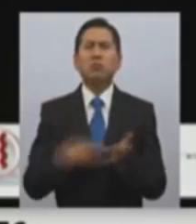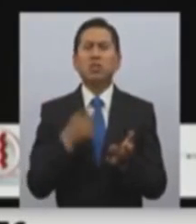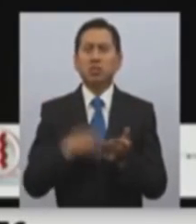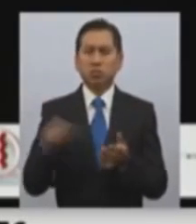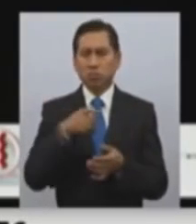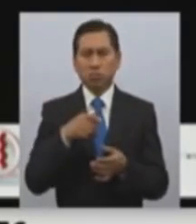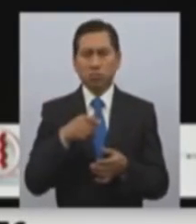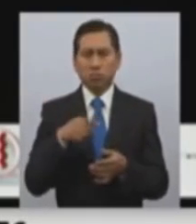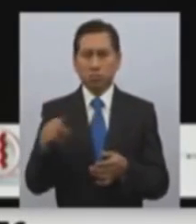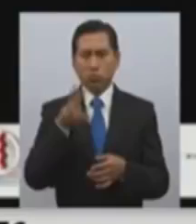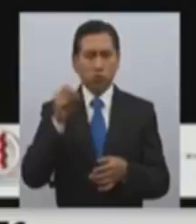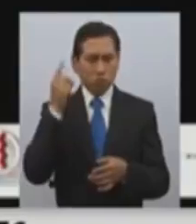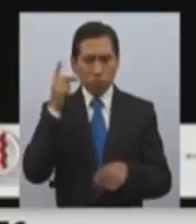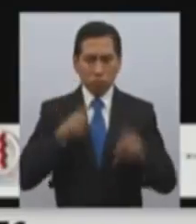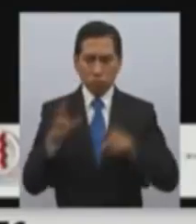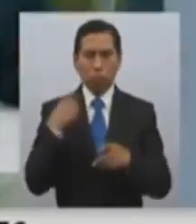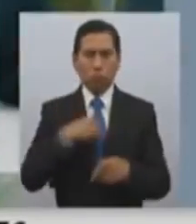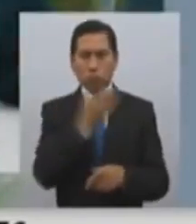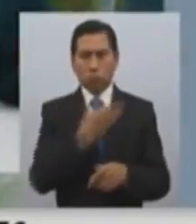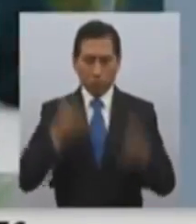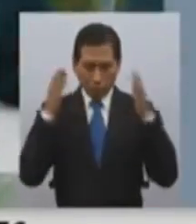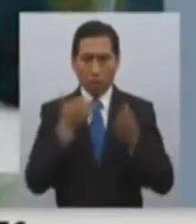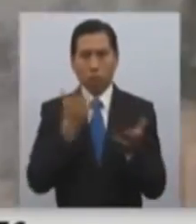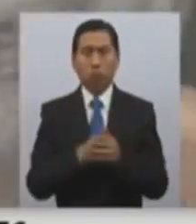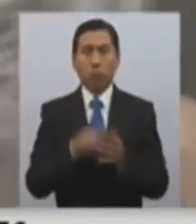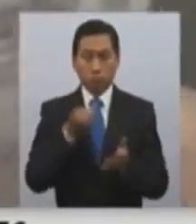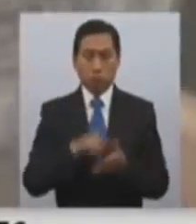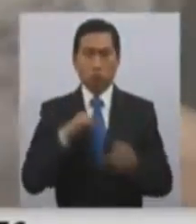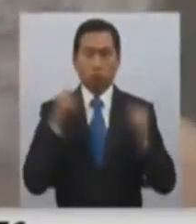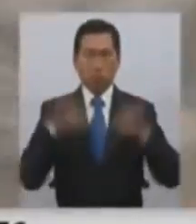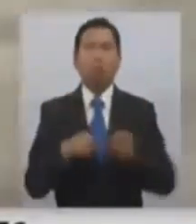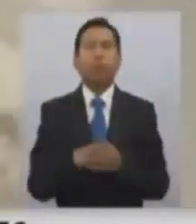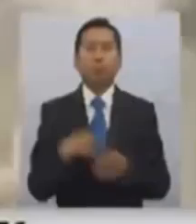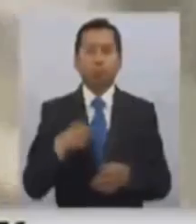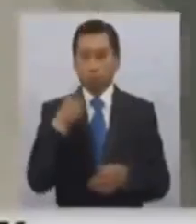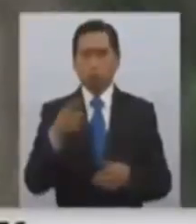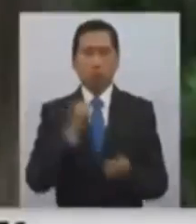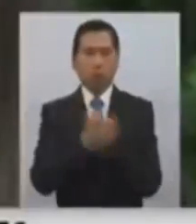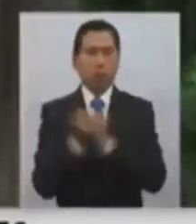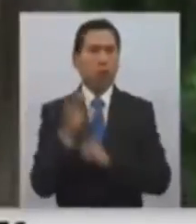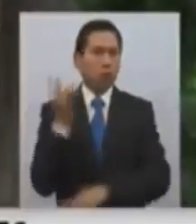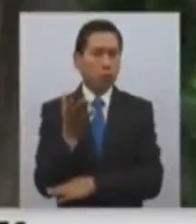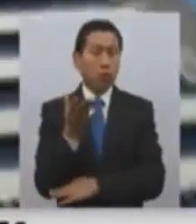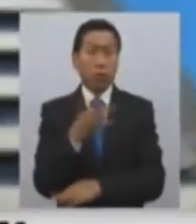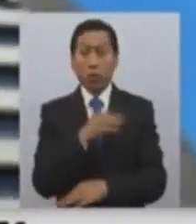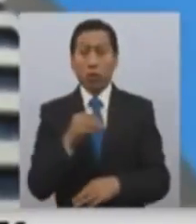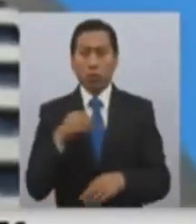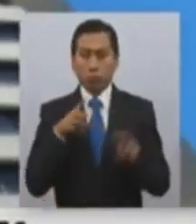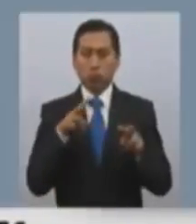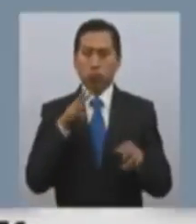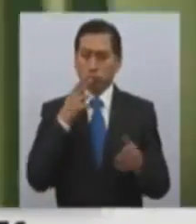poco inteligibles a los que nos dedicamos los presidentes. Y por eso estoy aquí, porque he visto cambiar Bolivia. Y no hay nada que dé